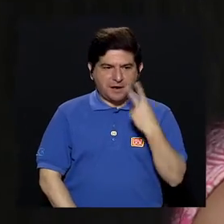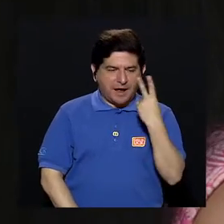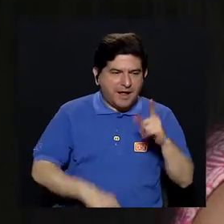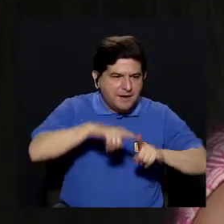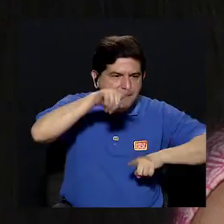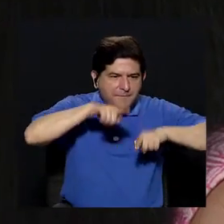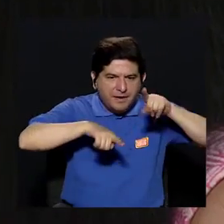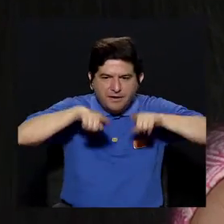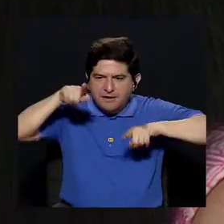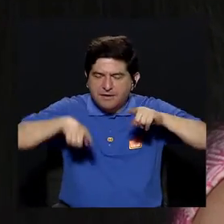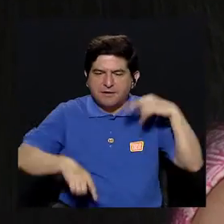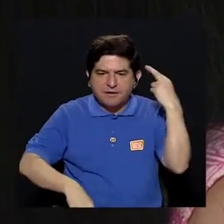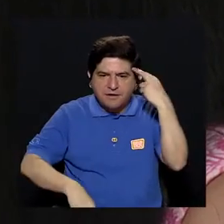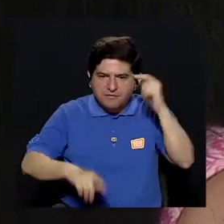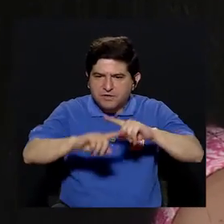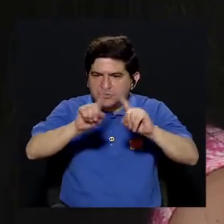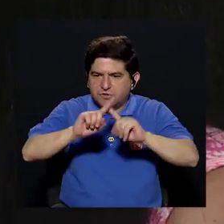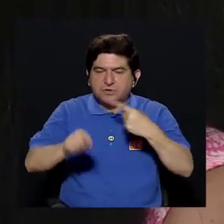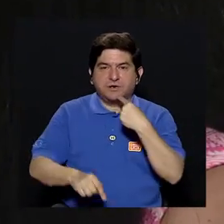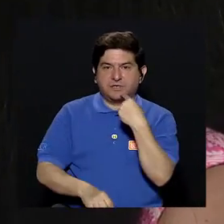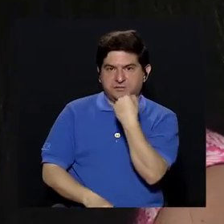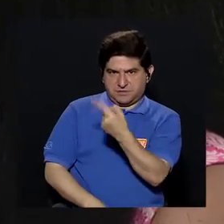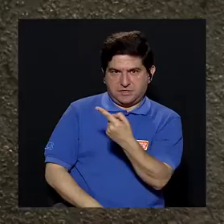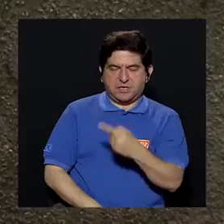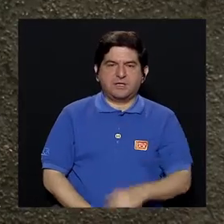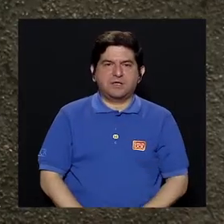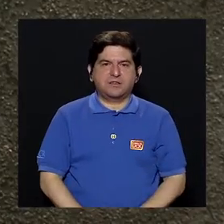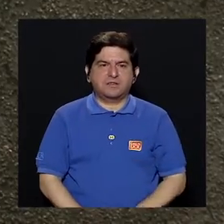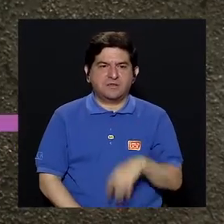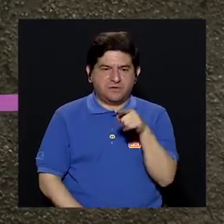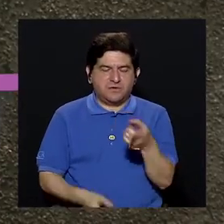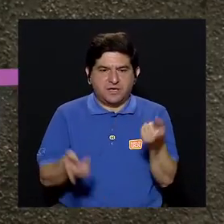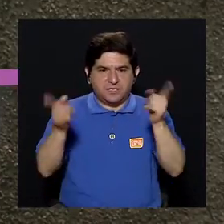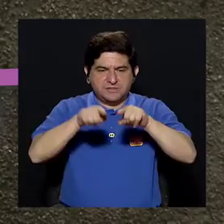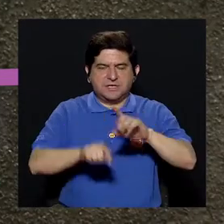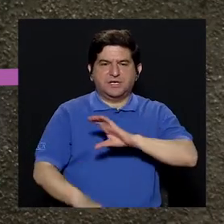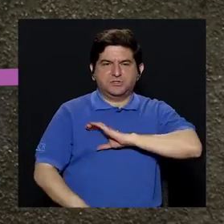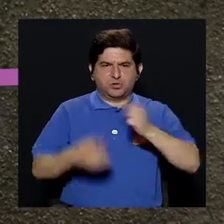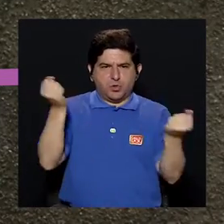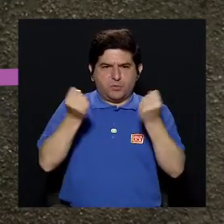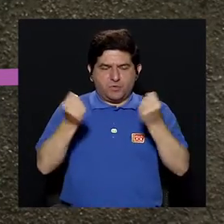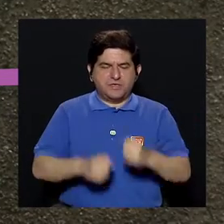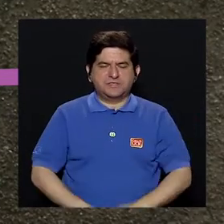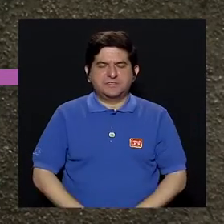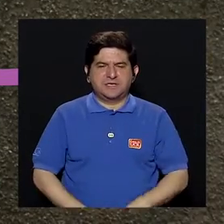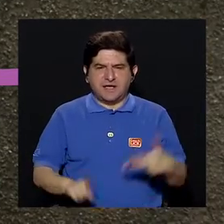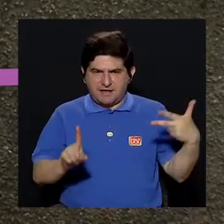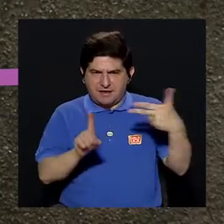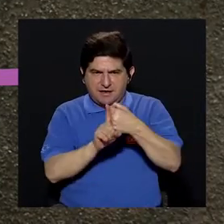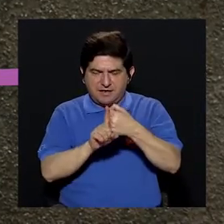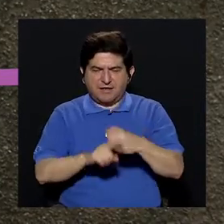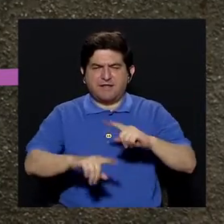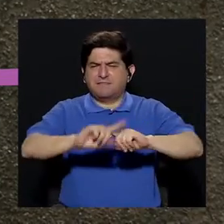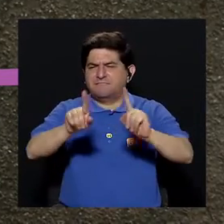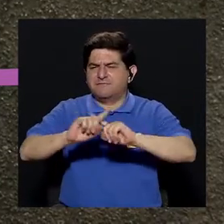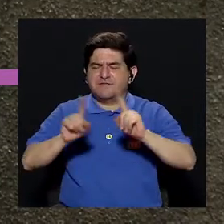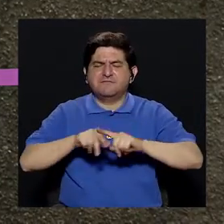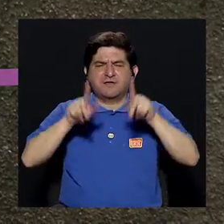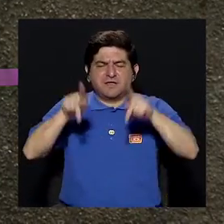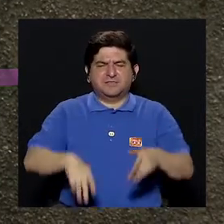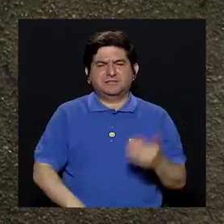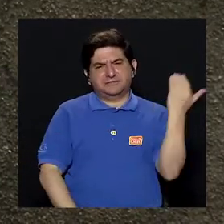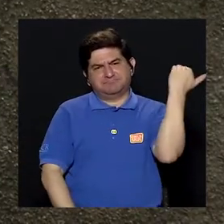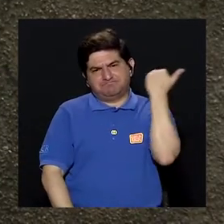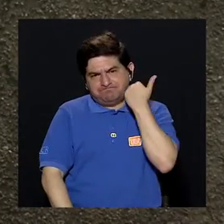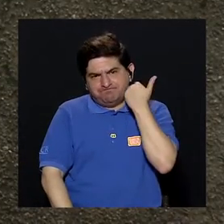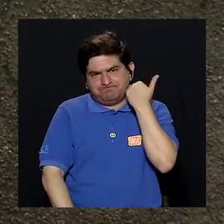viendo las estadísticas y las causas que refiere el tránsito en cuanto a los accidentes, lo que encontramos es que muchas de estas víctimas